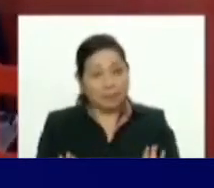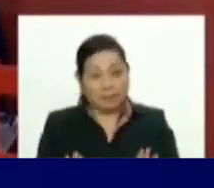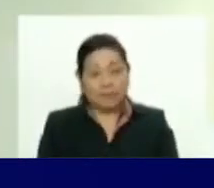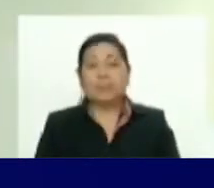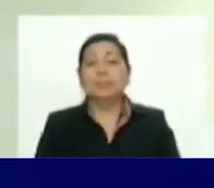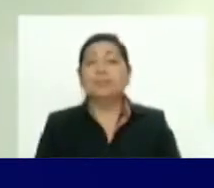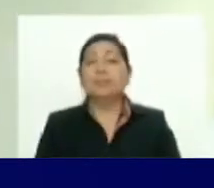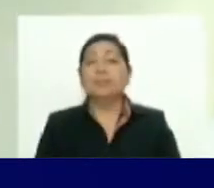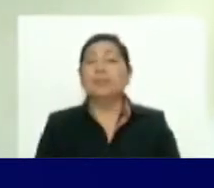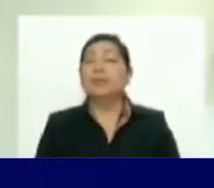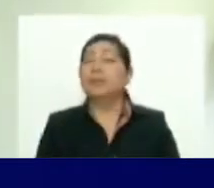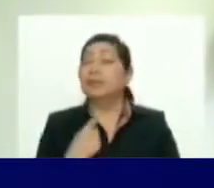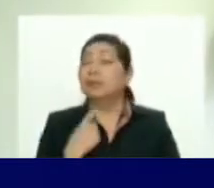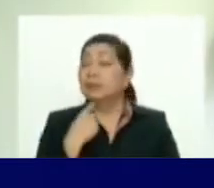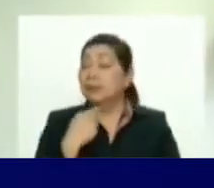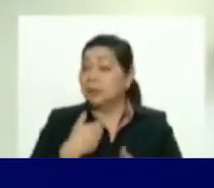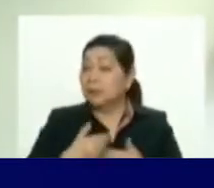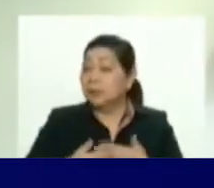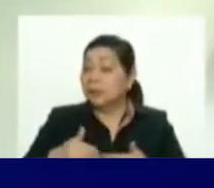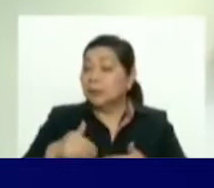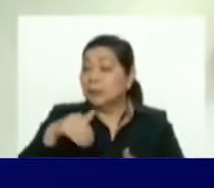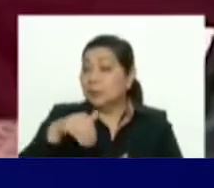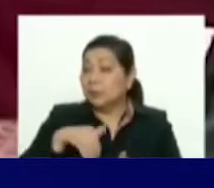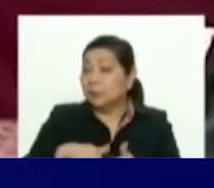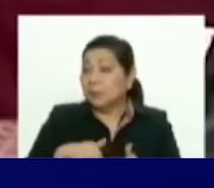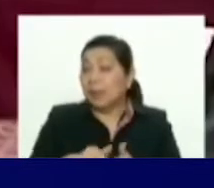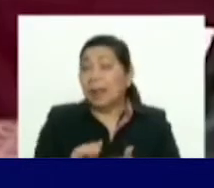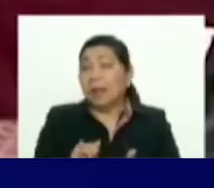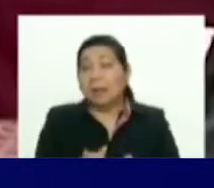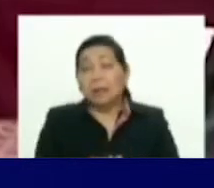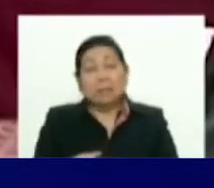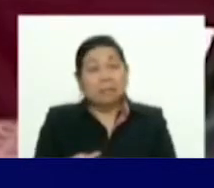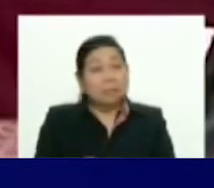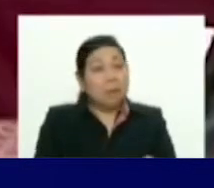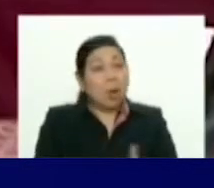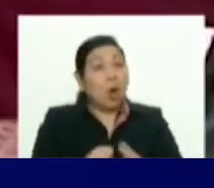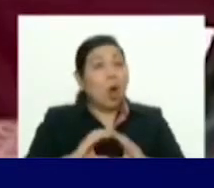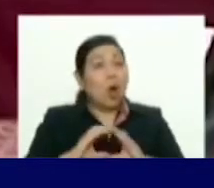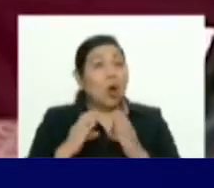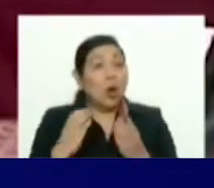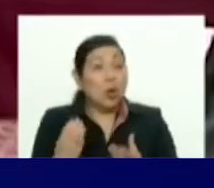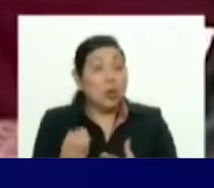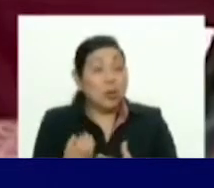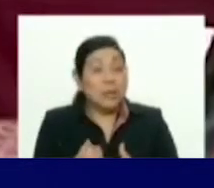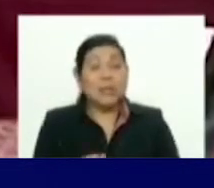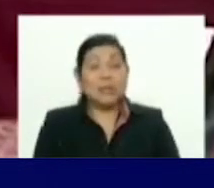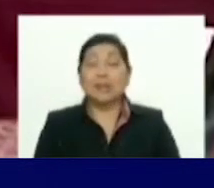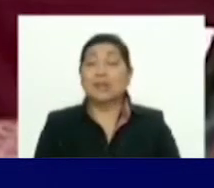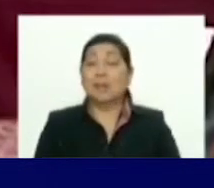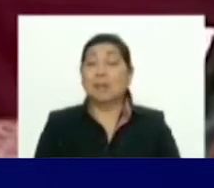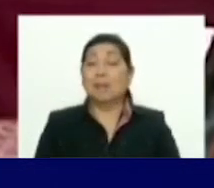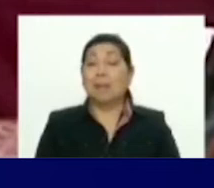Por otra parte, también se refirió a la propuesta de adelanto de elecciones que se debate en el Congreso de la República.